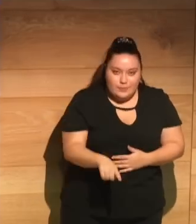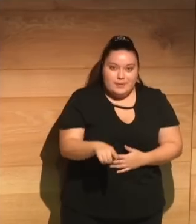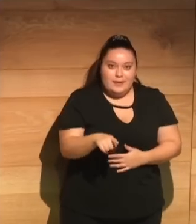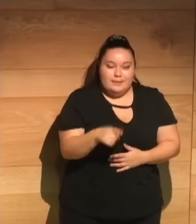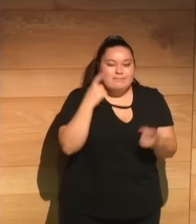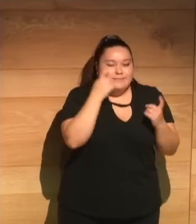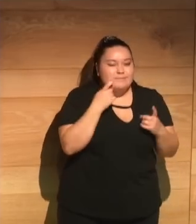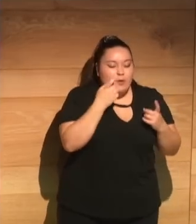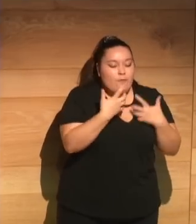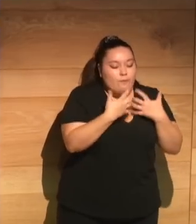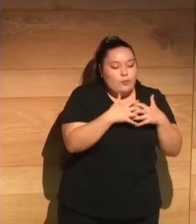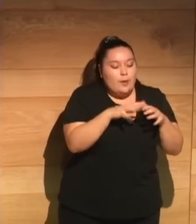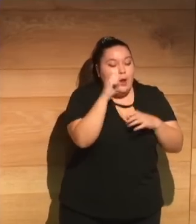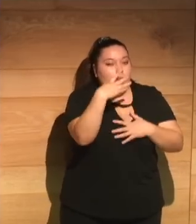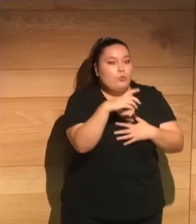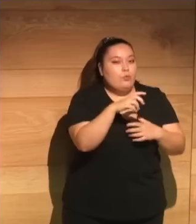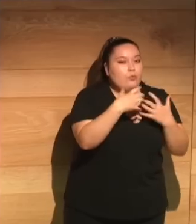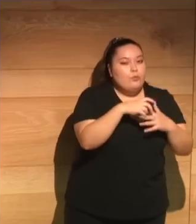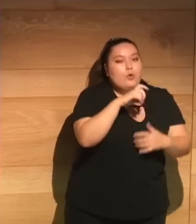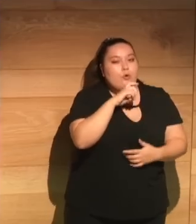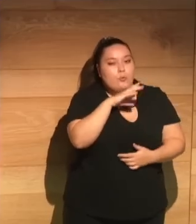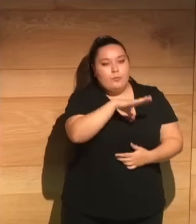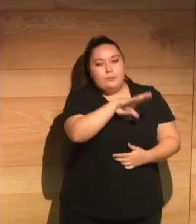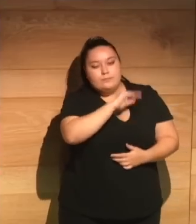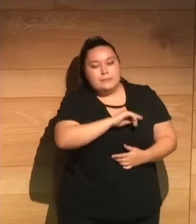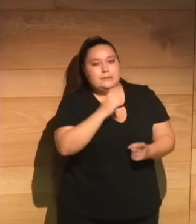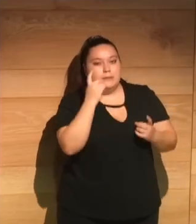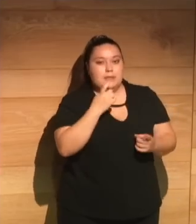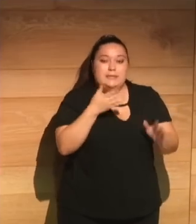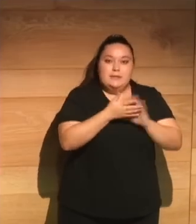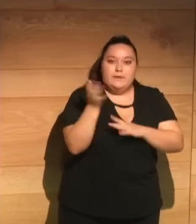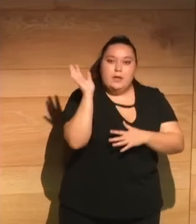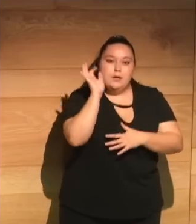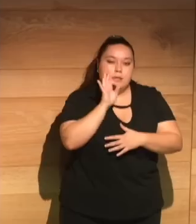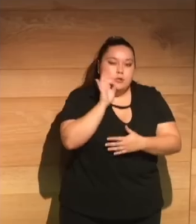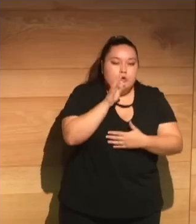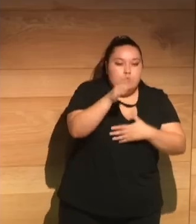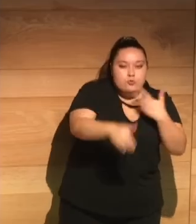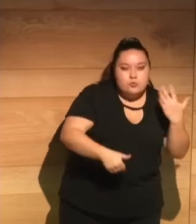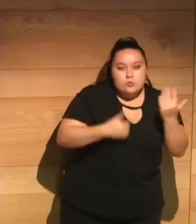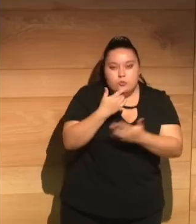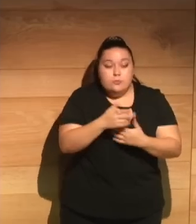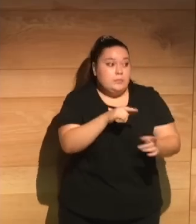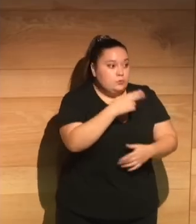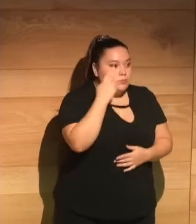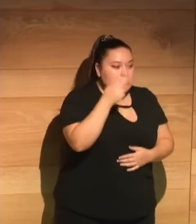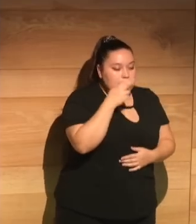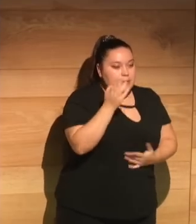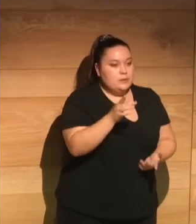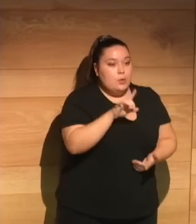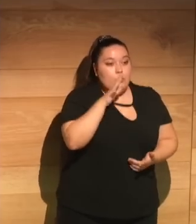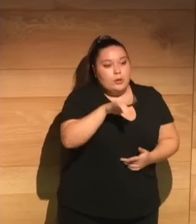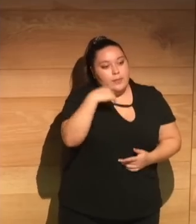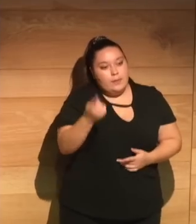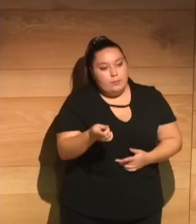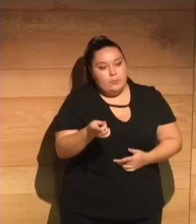entender cómo funcionaba la luz. Eso es un camino de siglos. Mira, eso es interesante, porque aunque luego, por